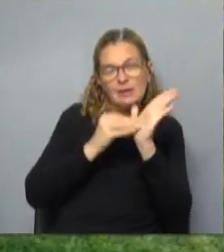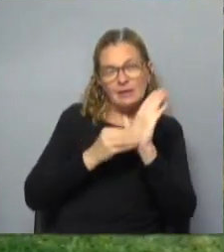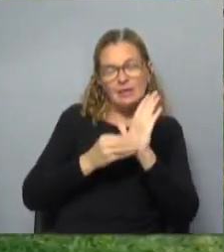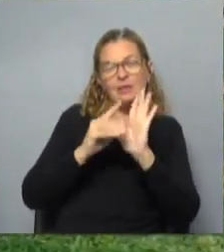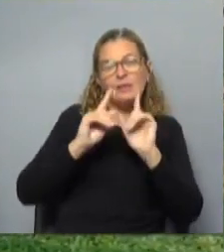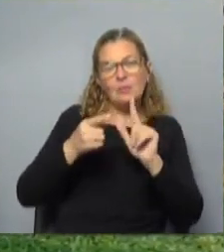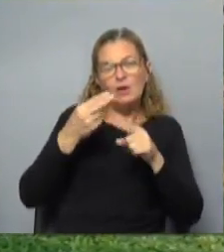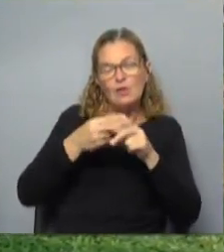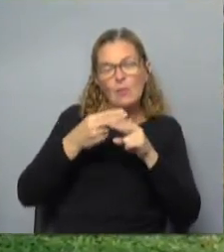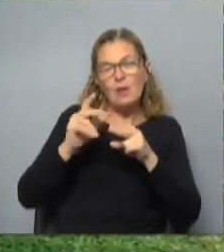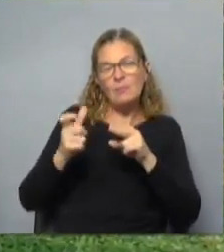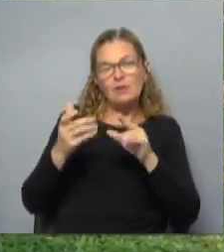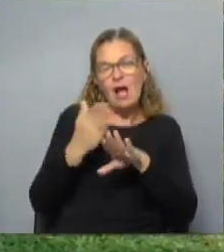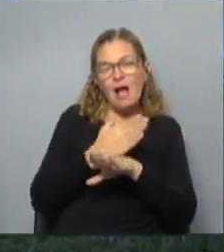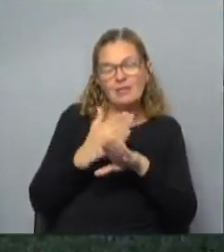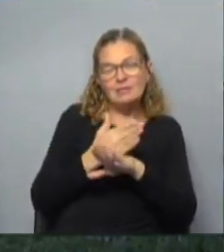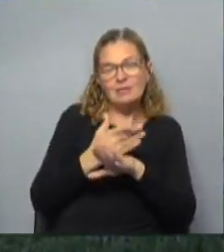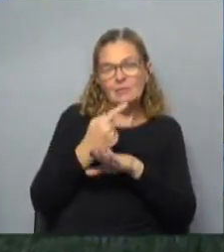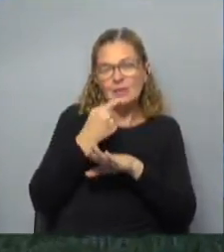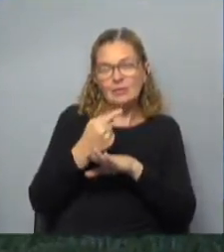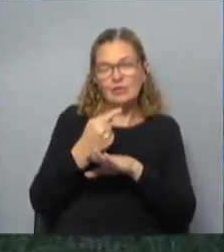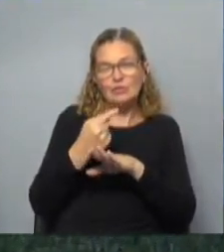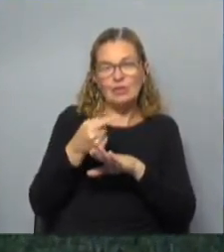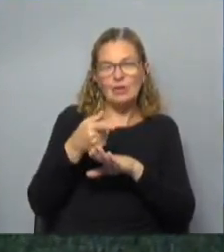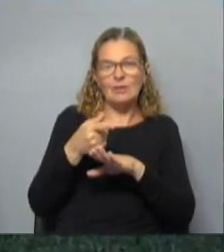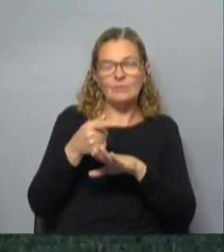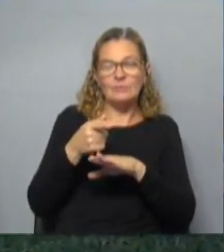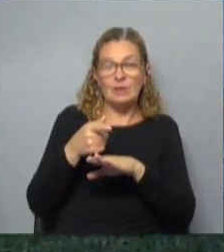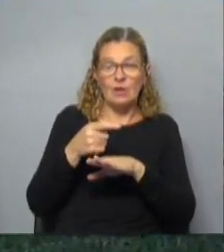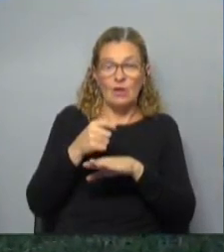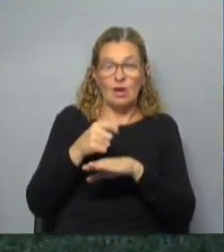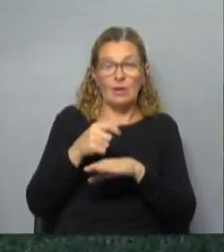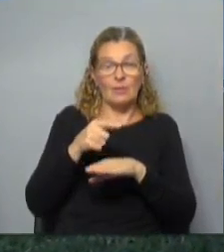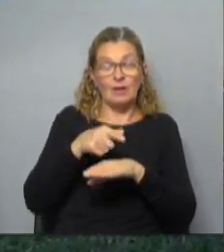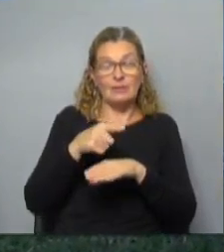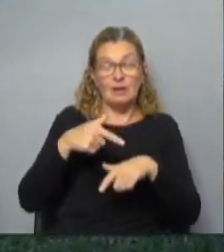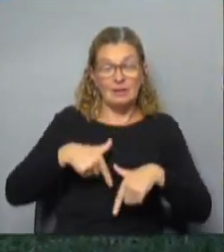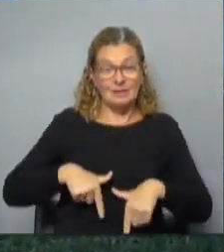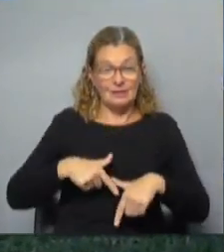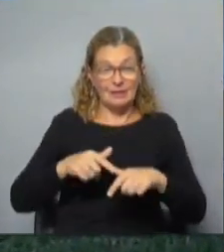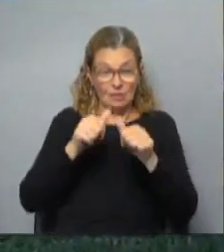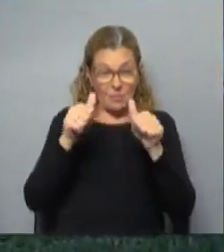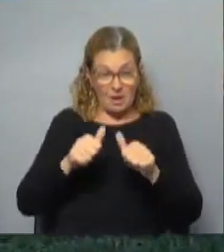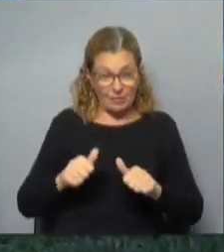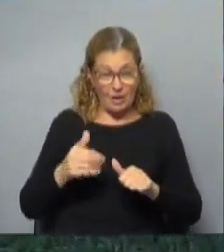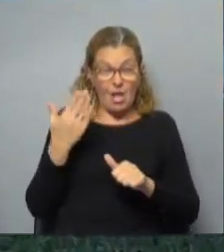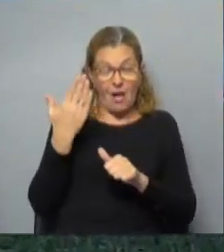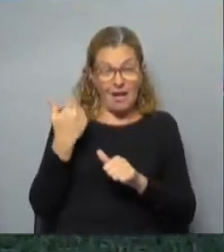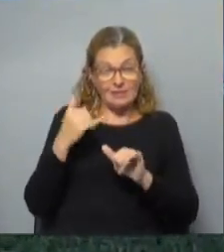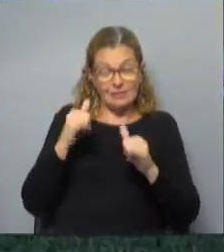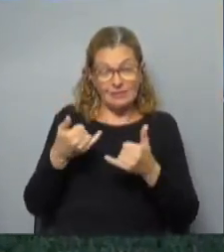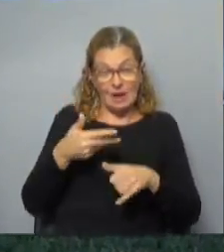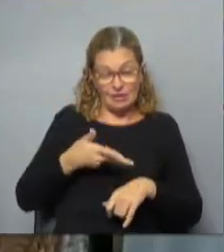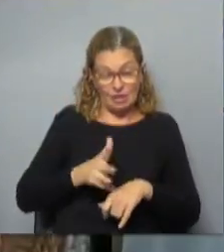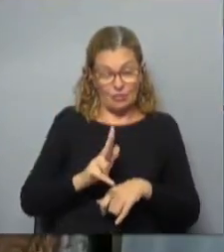y de funciones anteriormente habían ejercido la condición de oficial de estado civil el intendente de maldonado enrique tia y el de